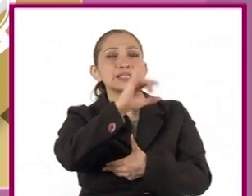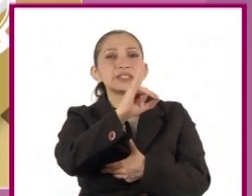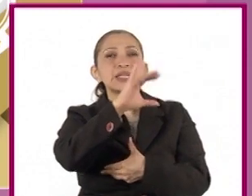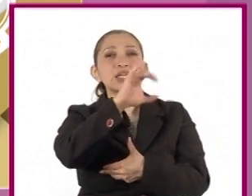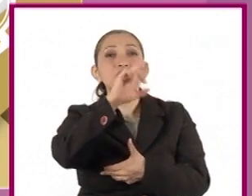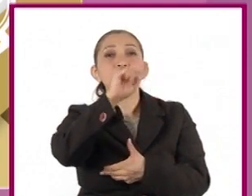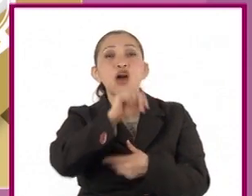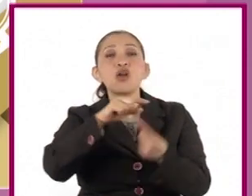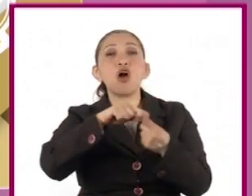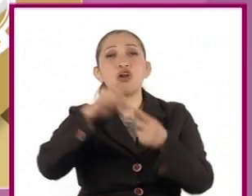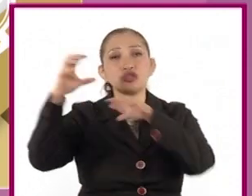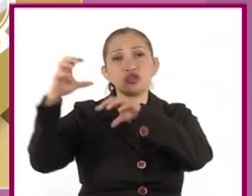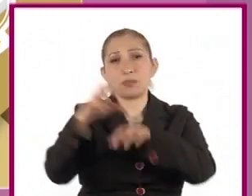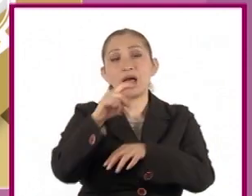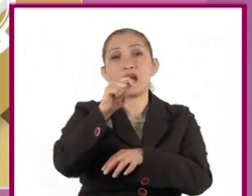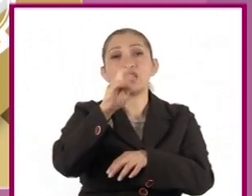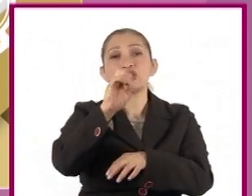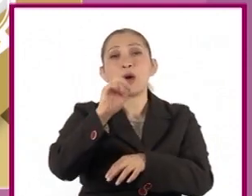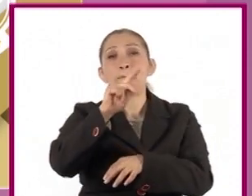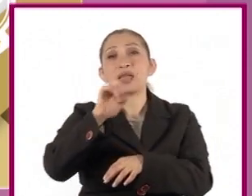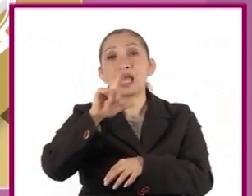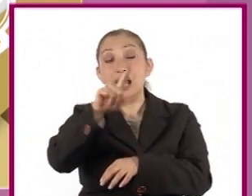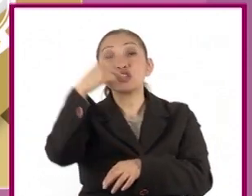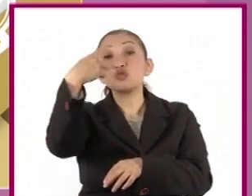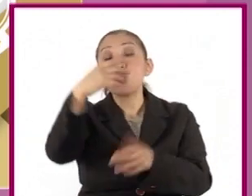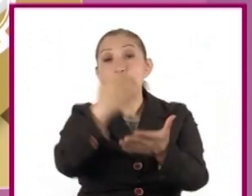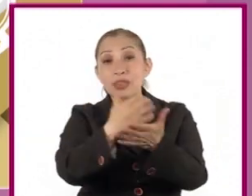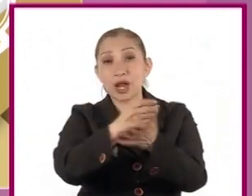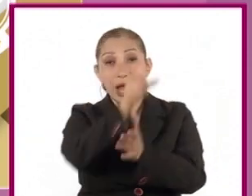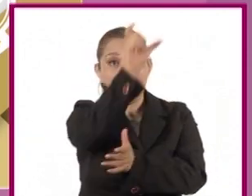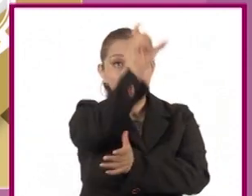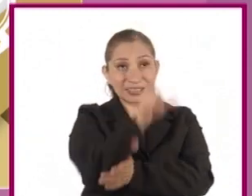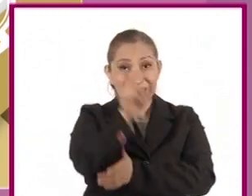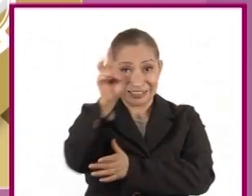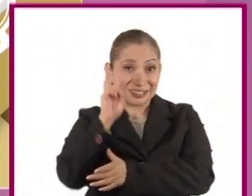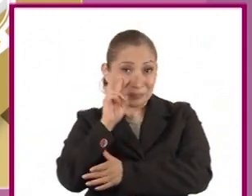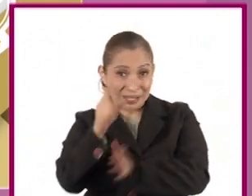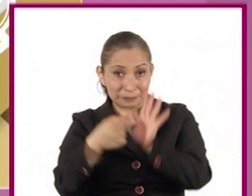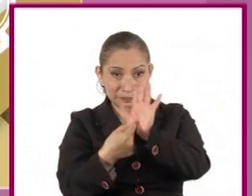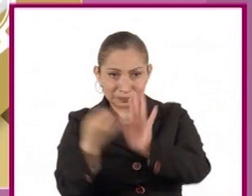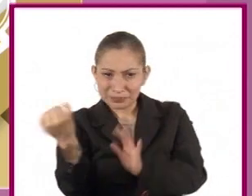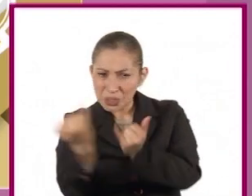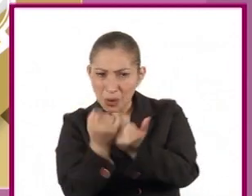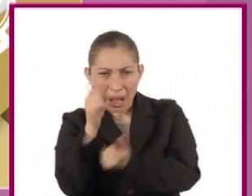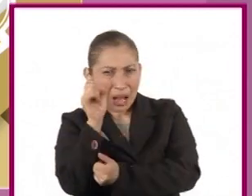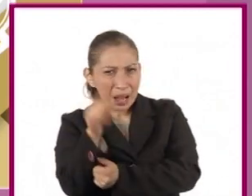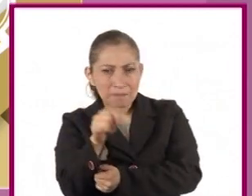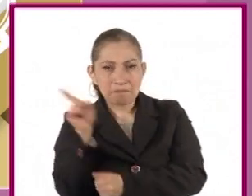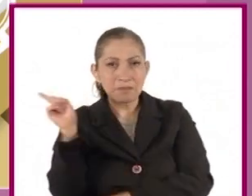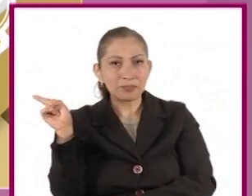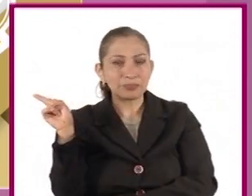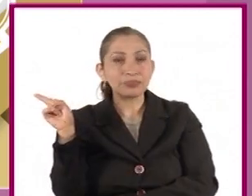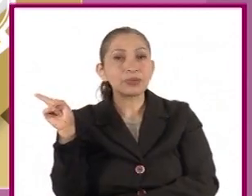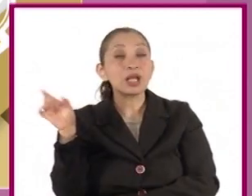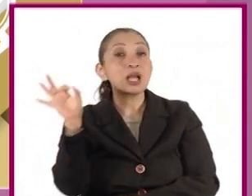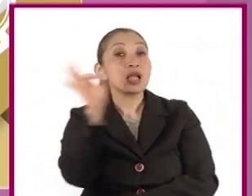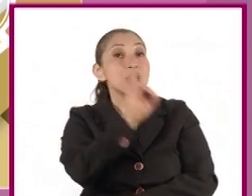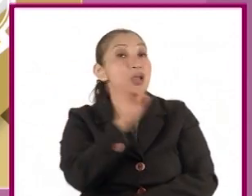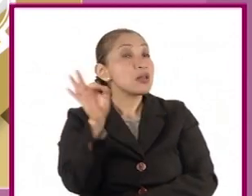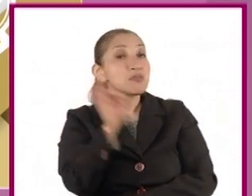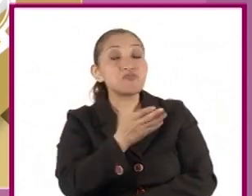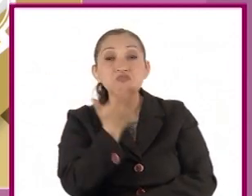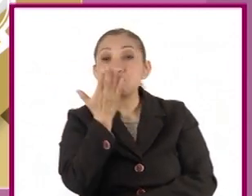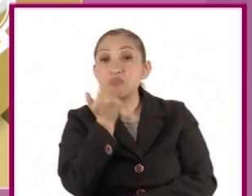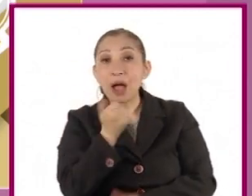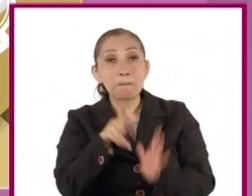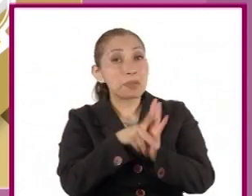tormenta tropical y en su cuaderno elaboren una tabla como la que se observa en su pantalla. En caso de que no